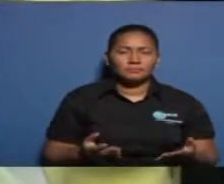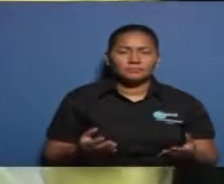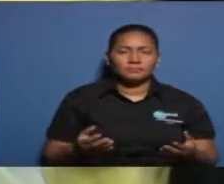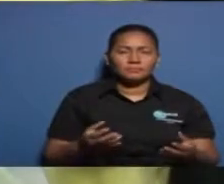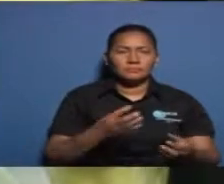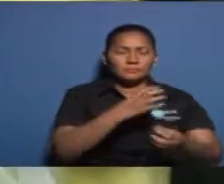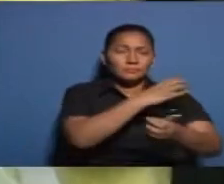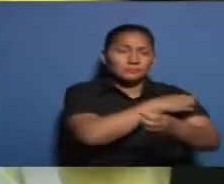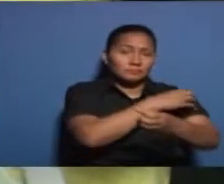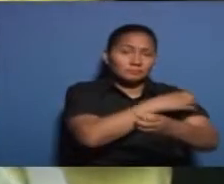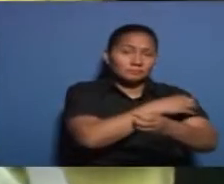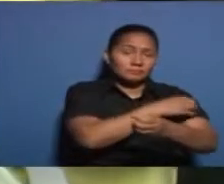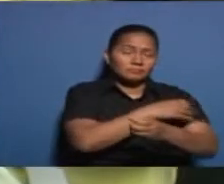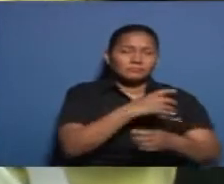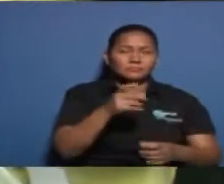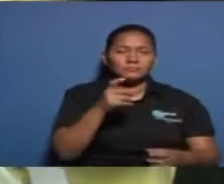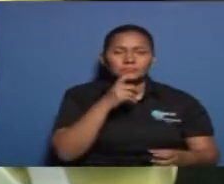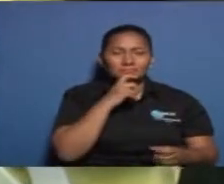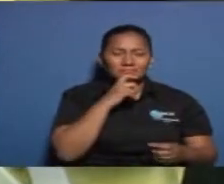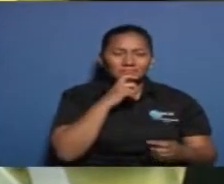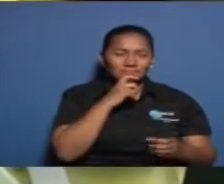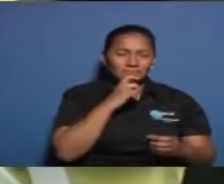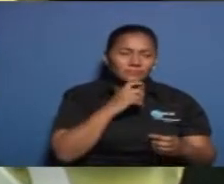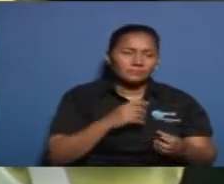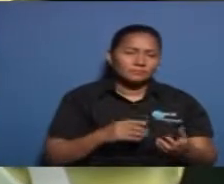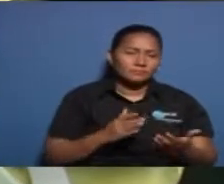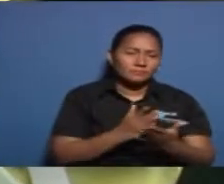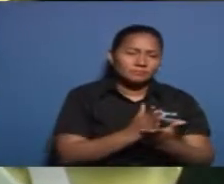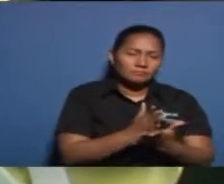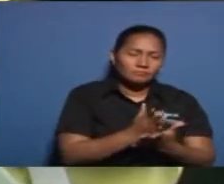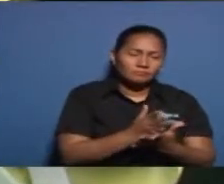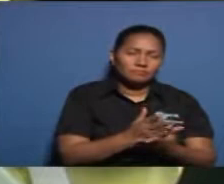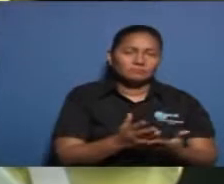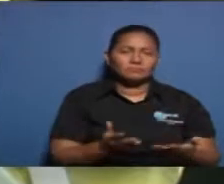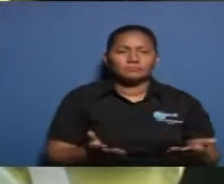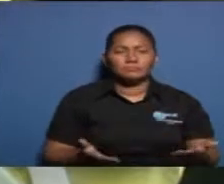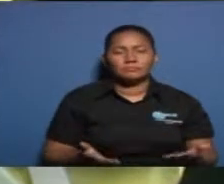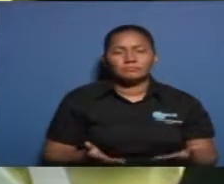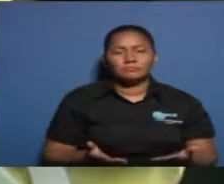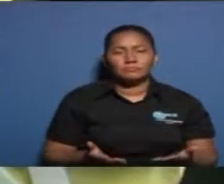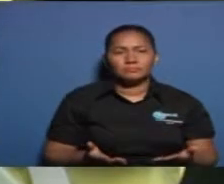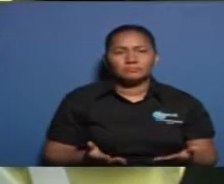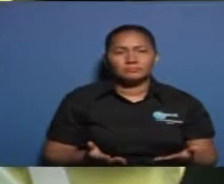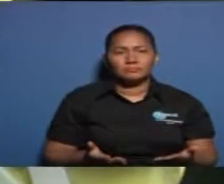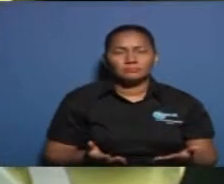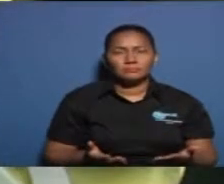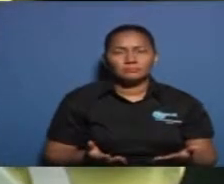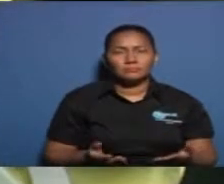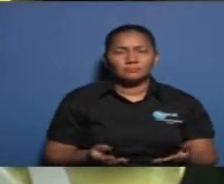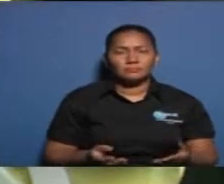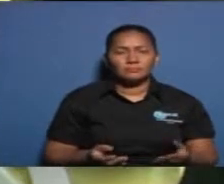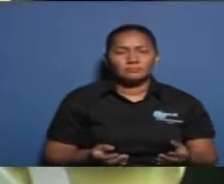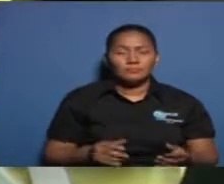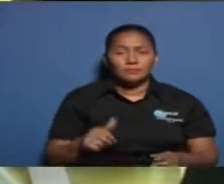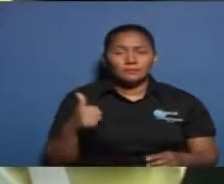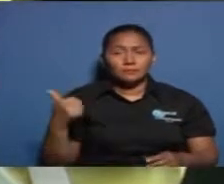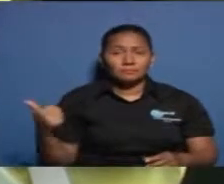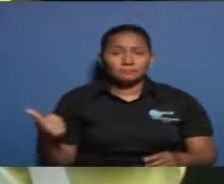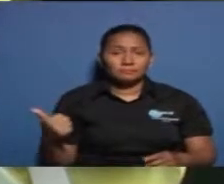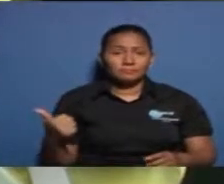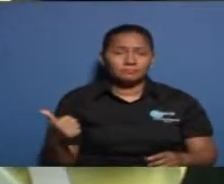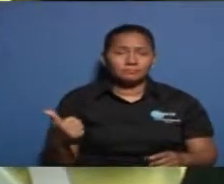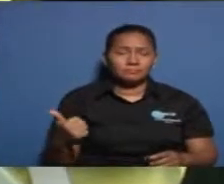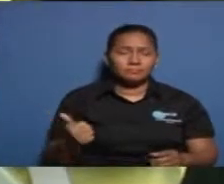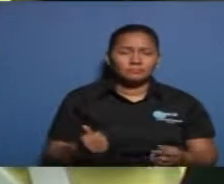difícil de compartir por supuesto volviendo todas las cosas mejorar la profesora se alistaba los otros tipos de violencia que vemos